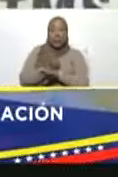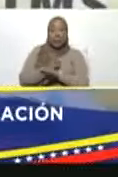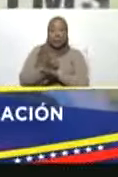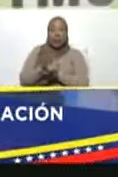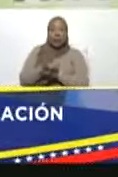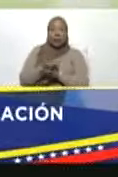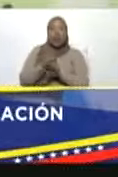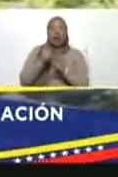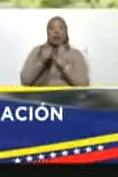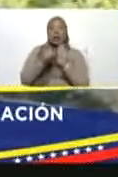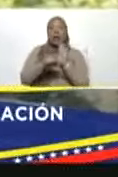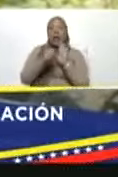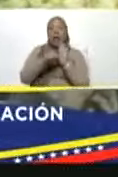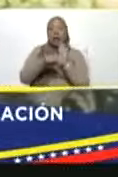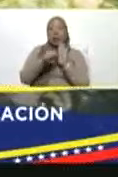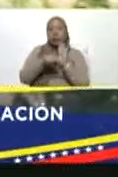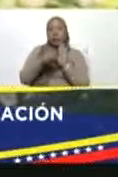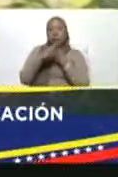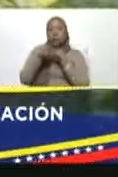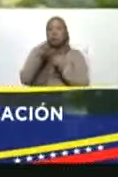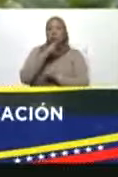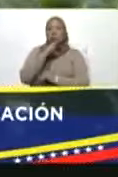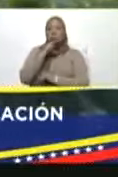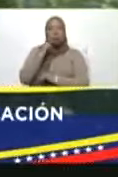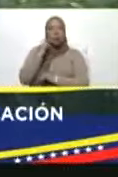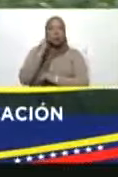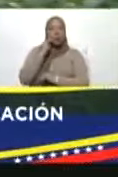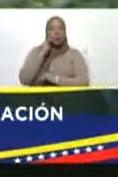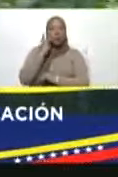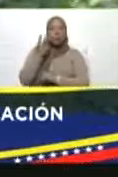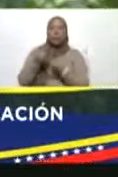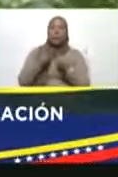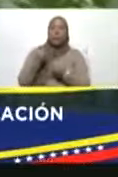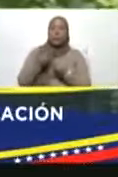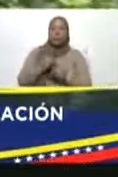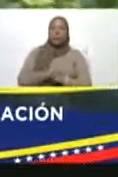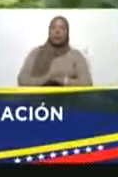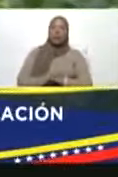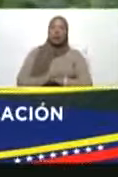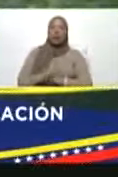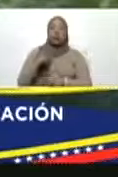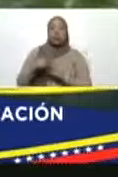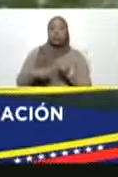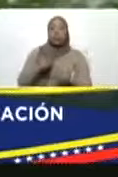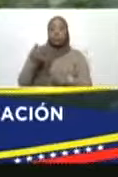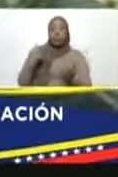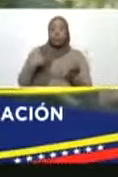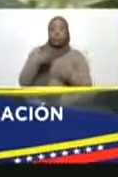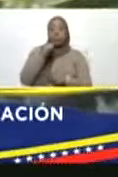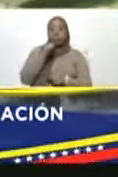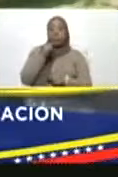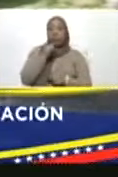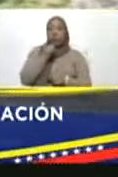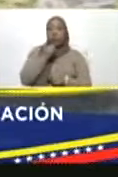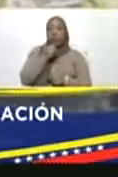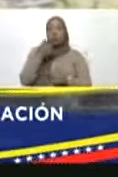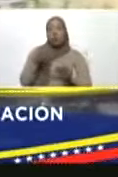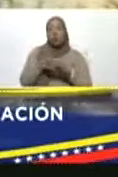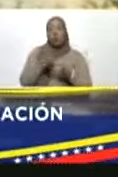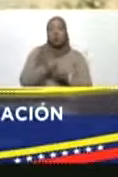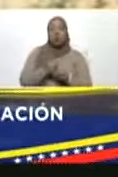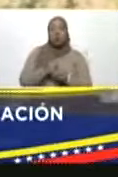naranja y de veras son ricas. ¿Qué hemos hecho? Producir, vender e ir haciendo los equipos.